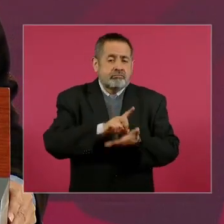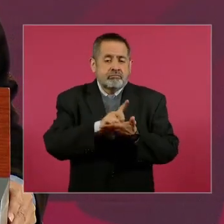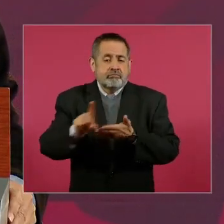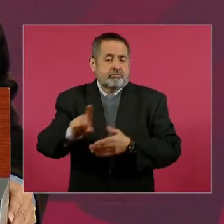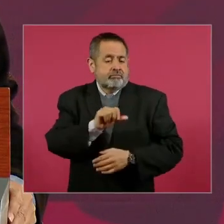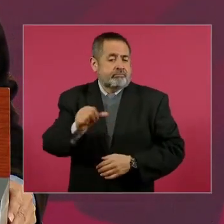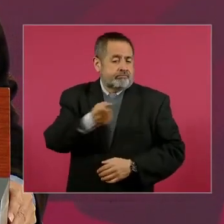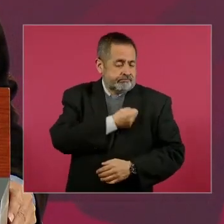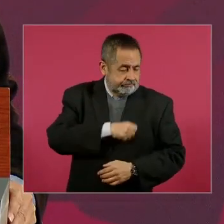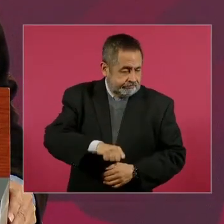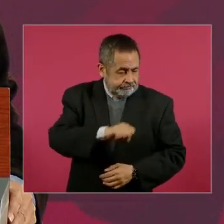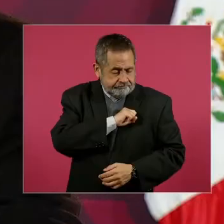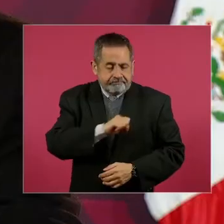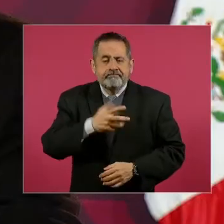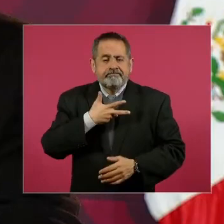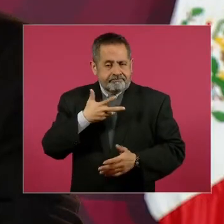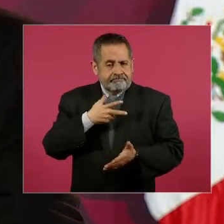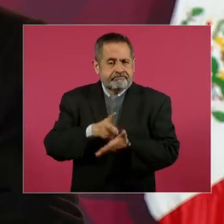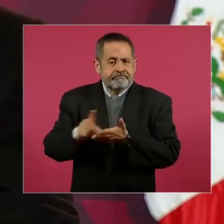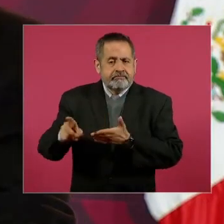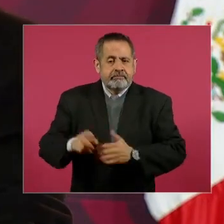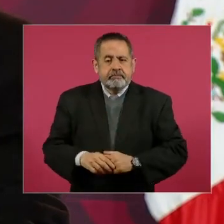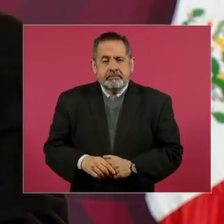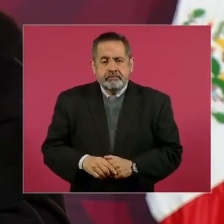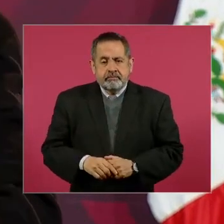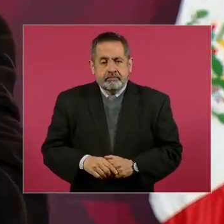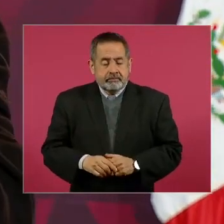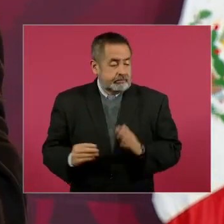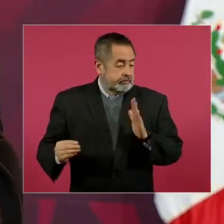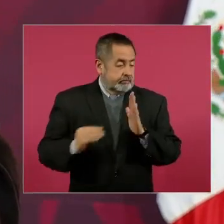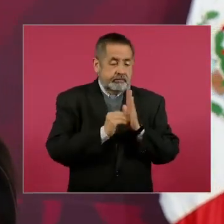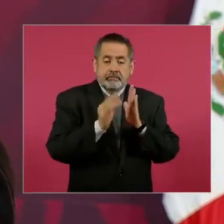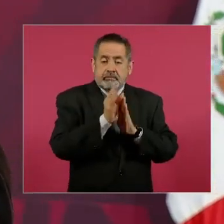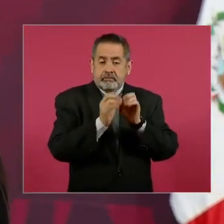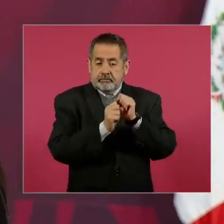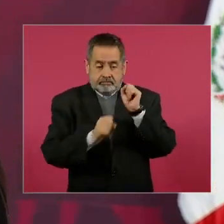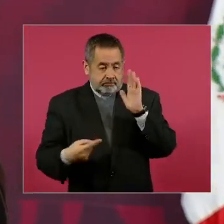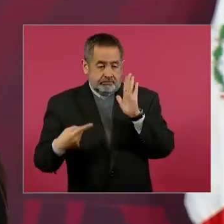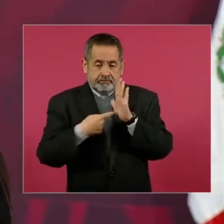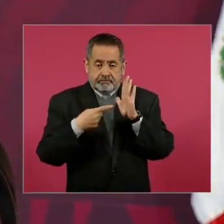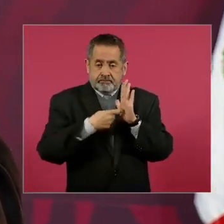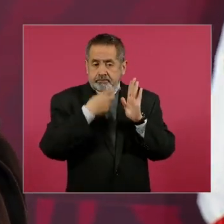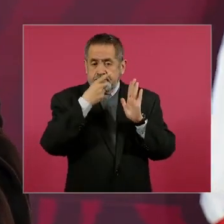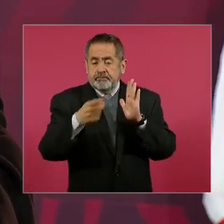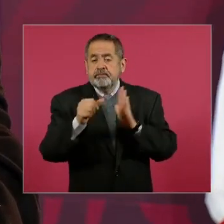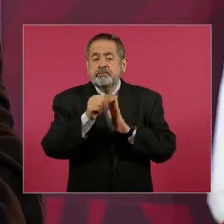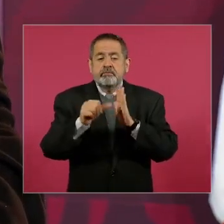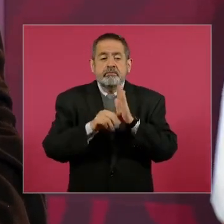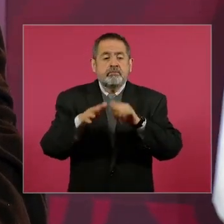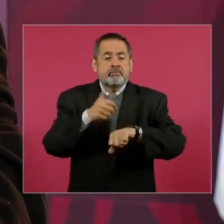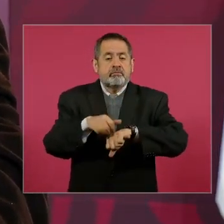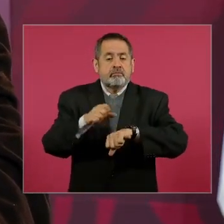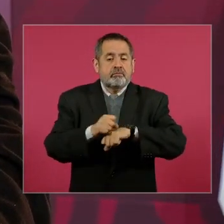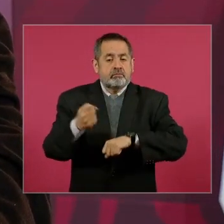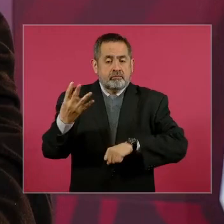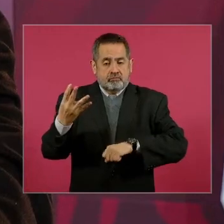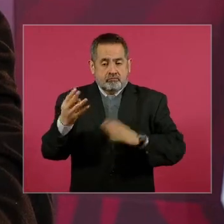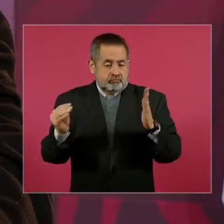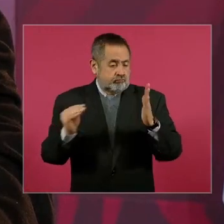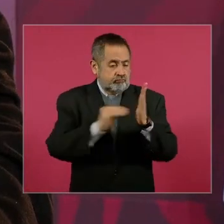Lo que está establecido en la Constitución, en el artículo cuarto,